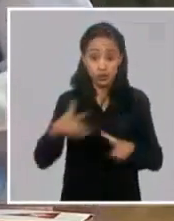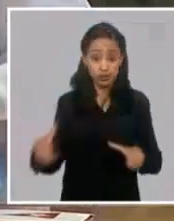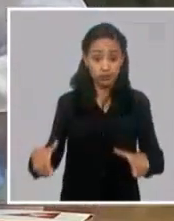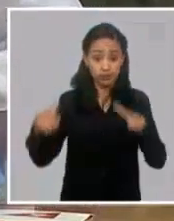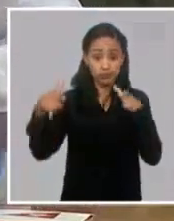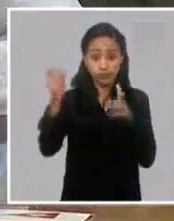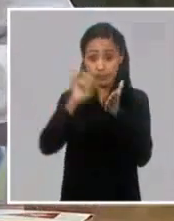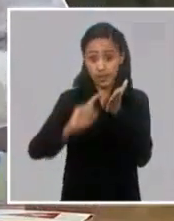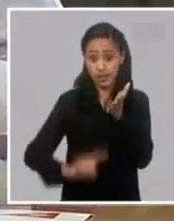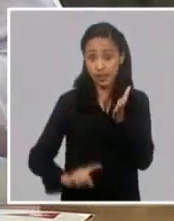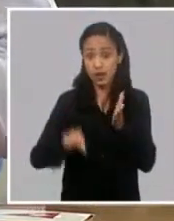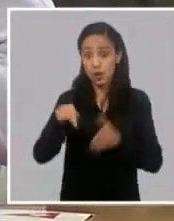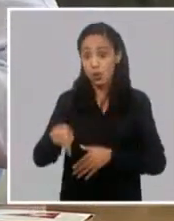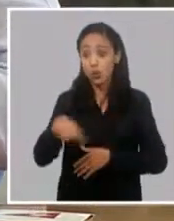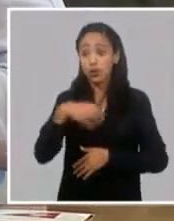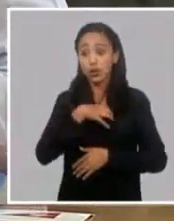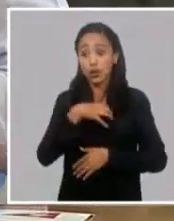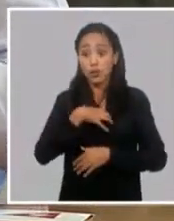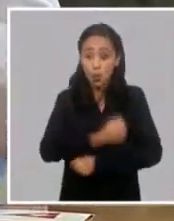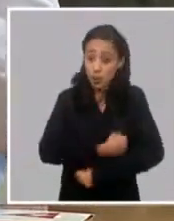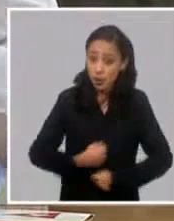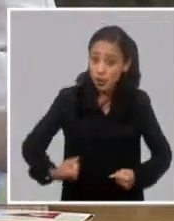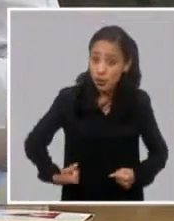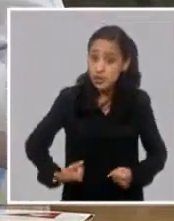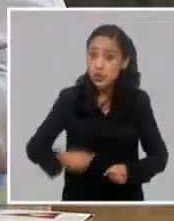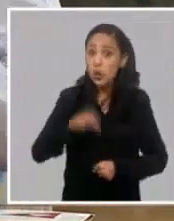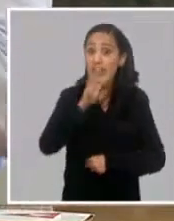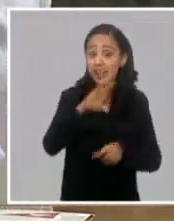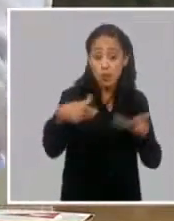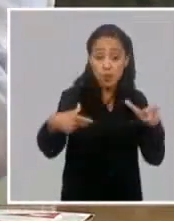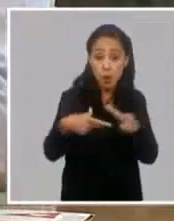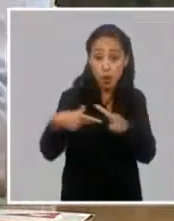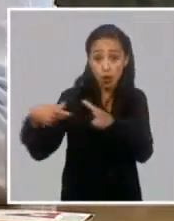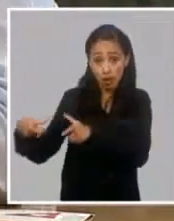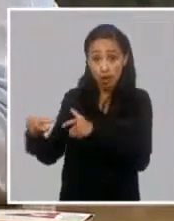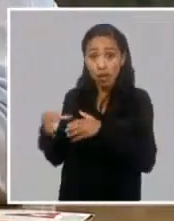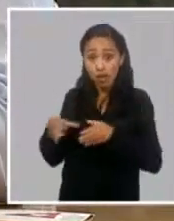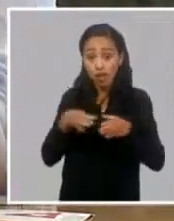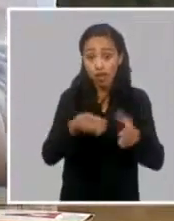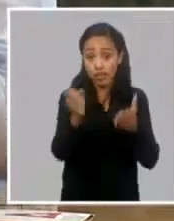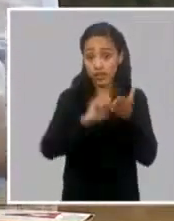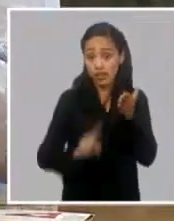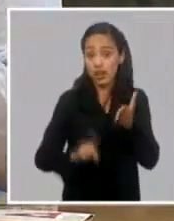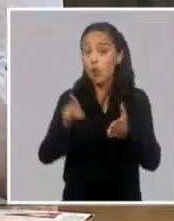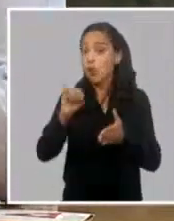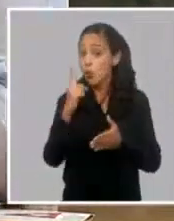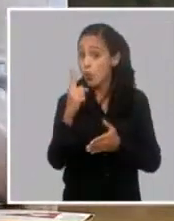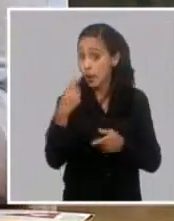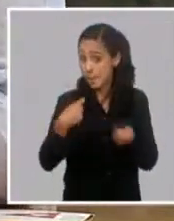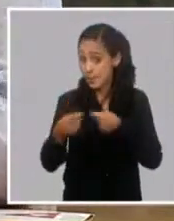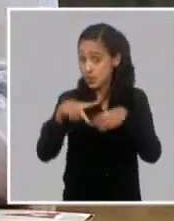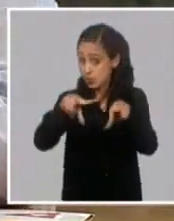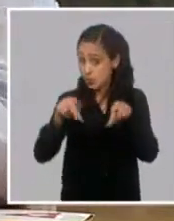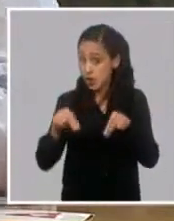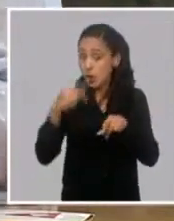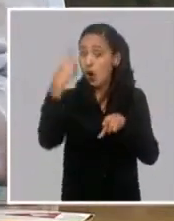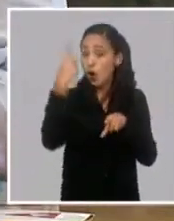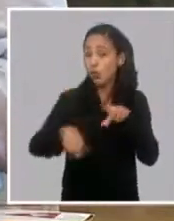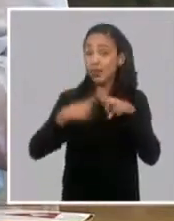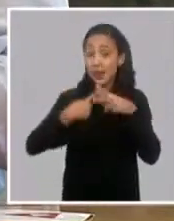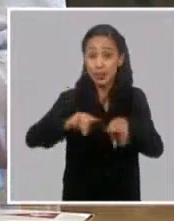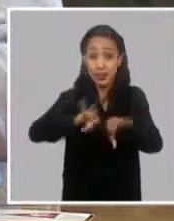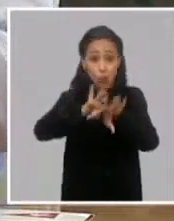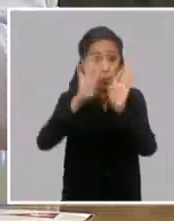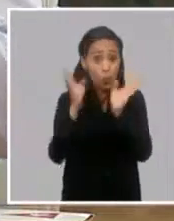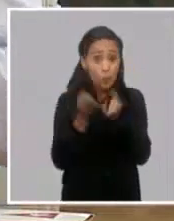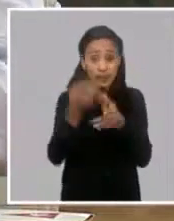Hoy estamos entrando con un esfuerzo tremendo con los tres bloques, una inversión nueva en uno de los bloques de Felton, una reparación capital en otro de